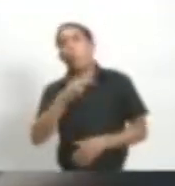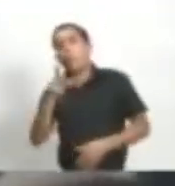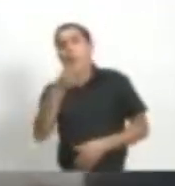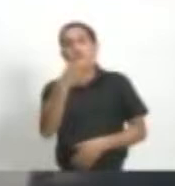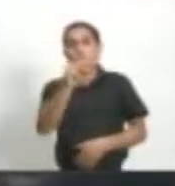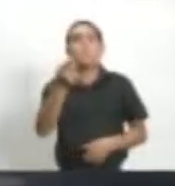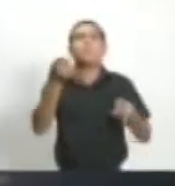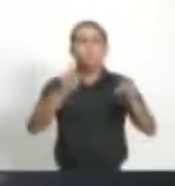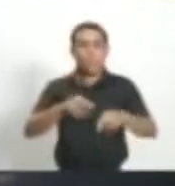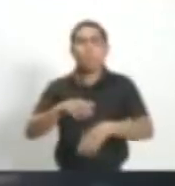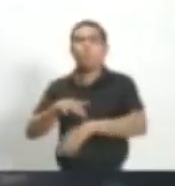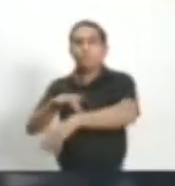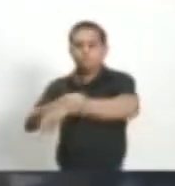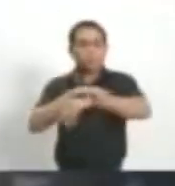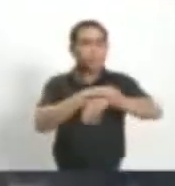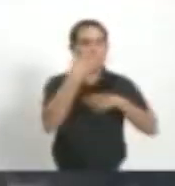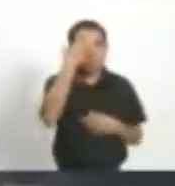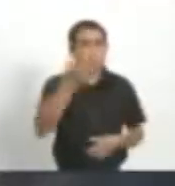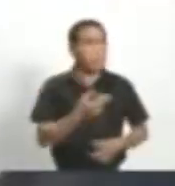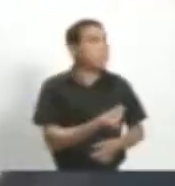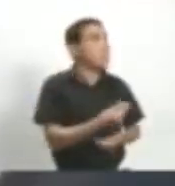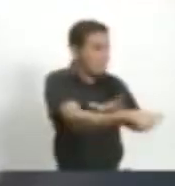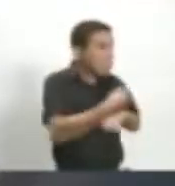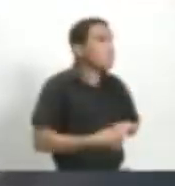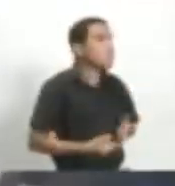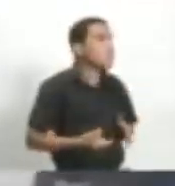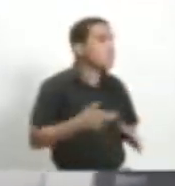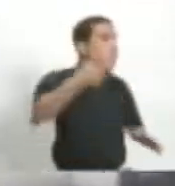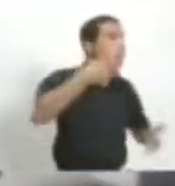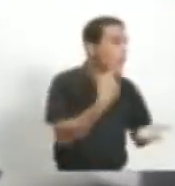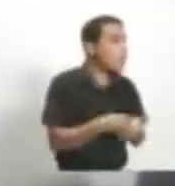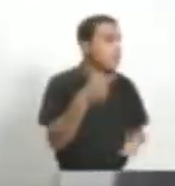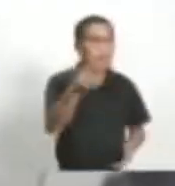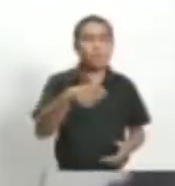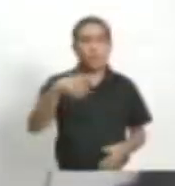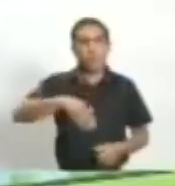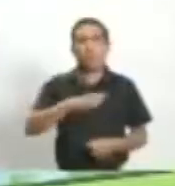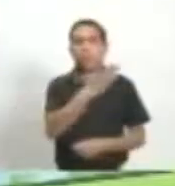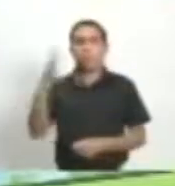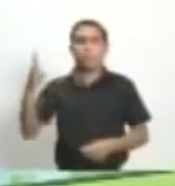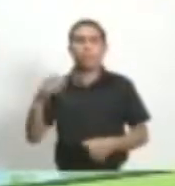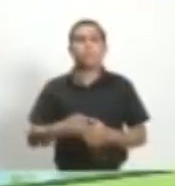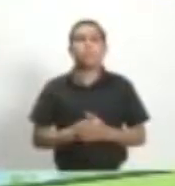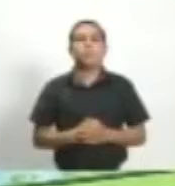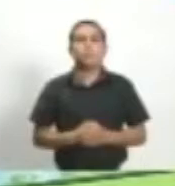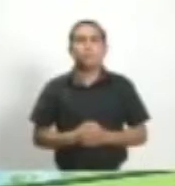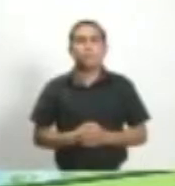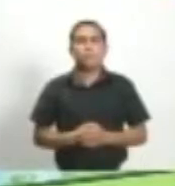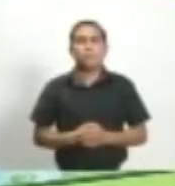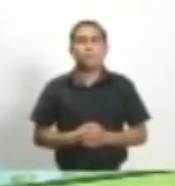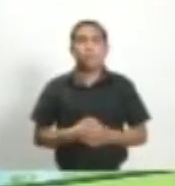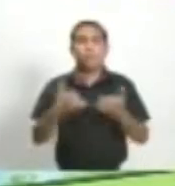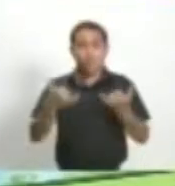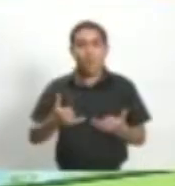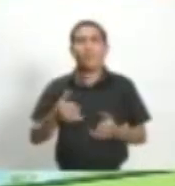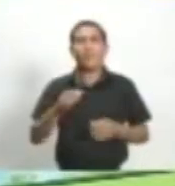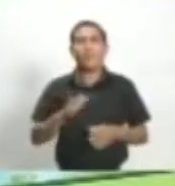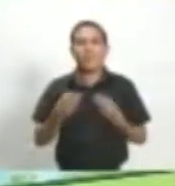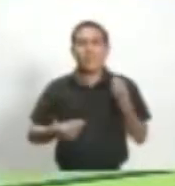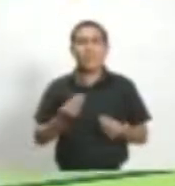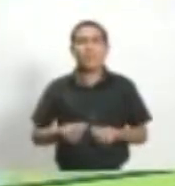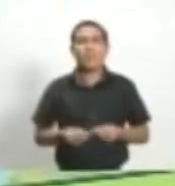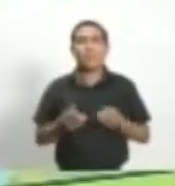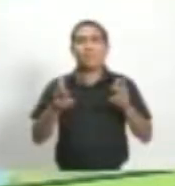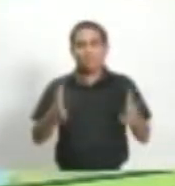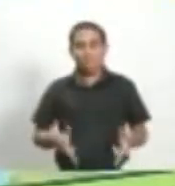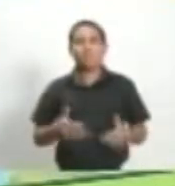con denuncias de extorsiones a comerciantes u otras modalidades en la ciudad. Y con esa noticia judicial vamos a nuestra primera pausa